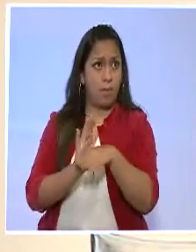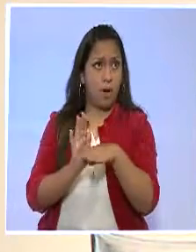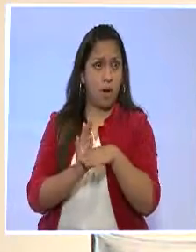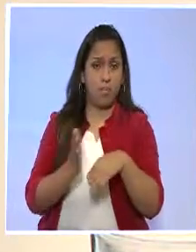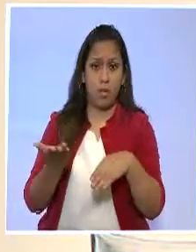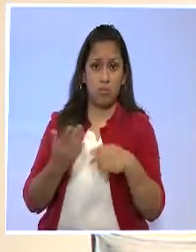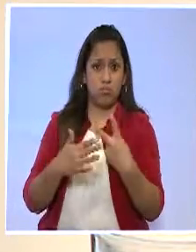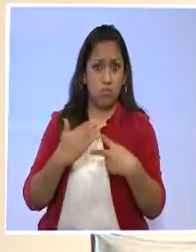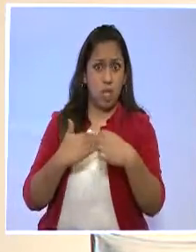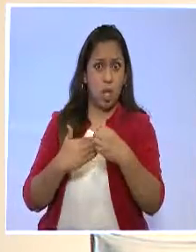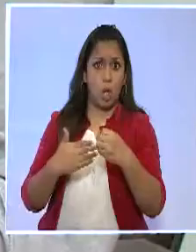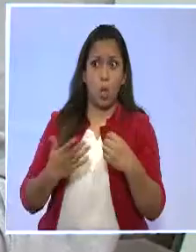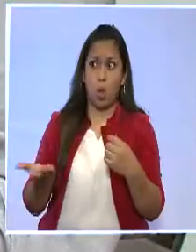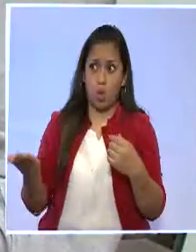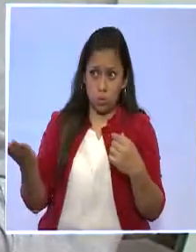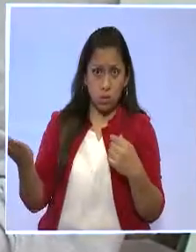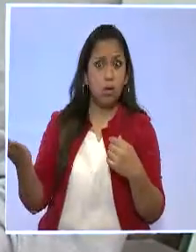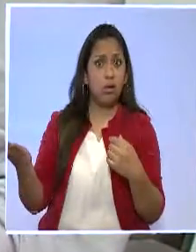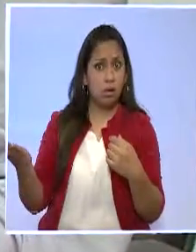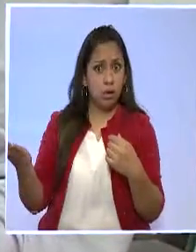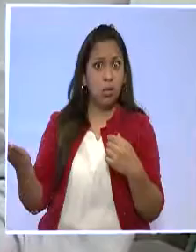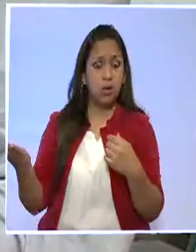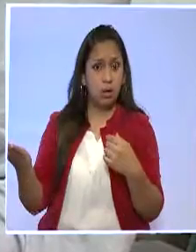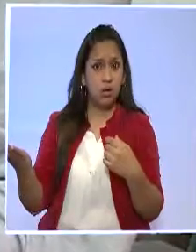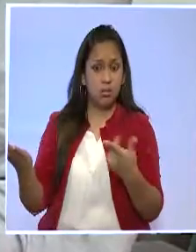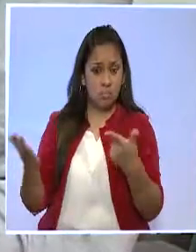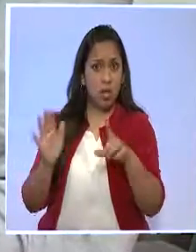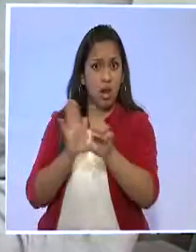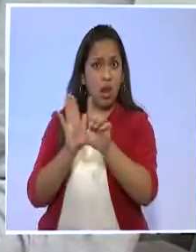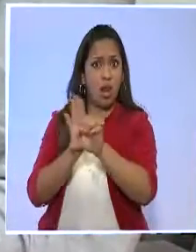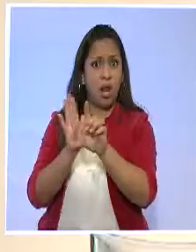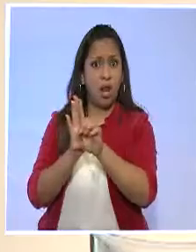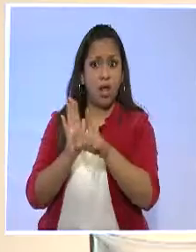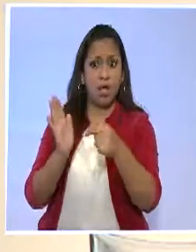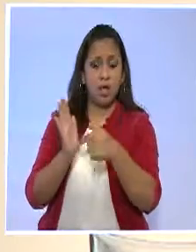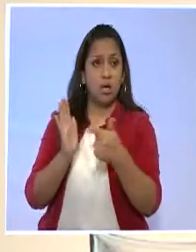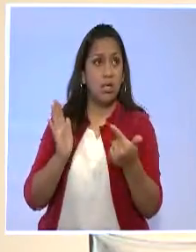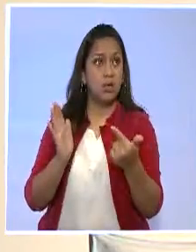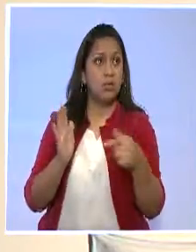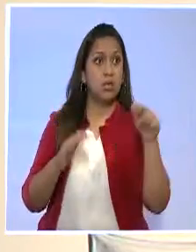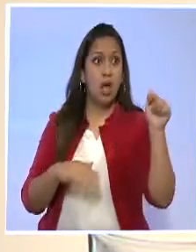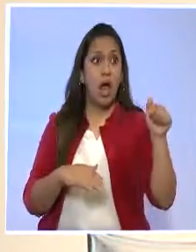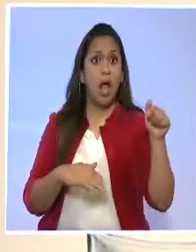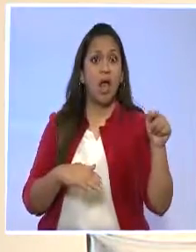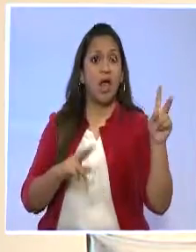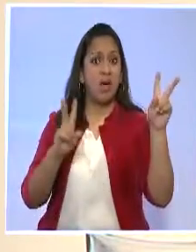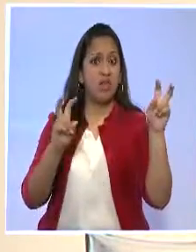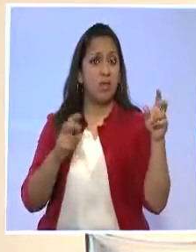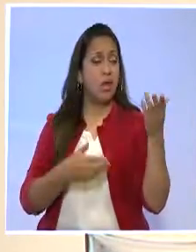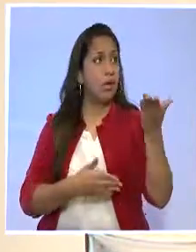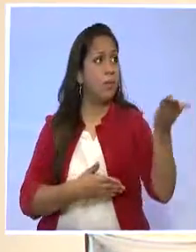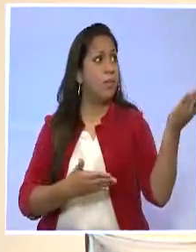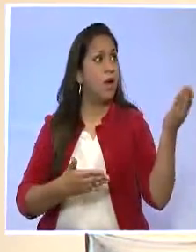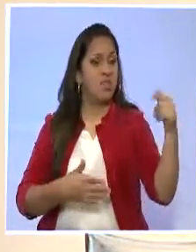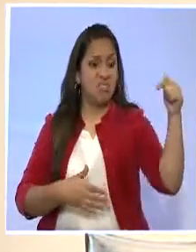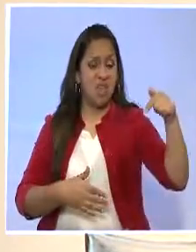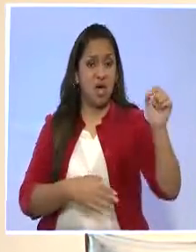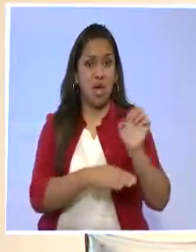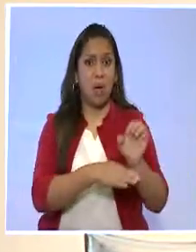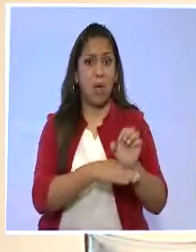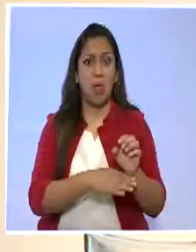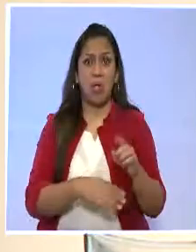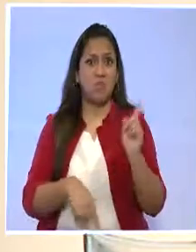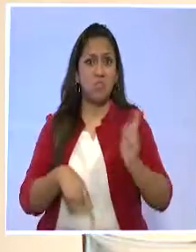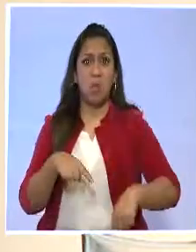su hijo porque claro las leyes de del correísmo me impiden que mi inversión sea en el